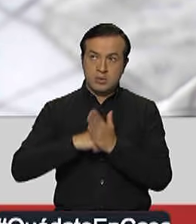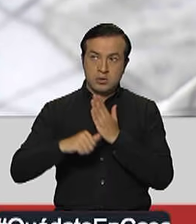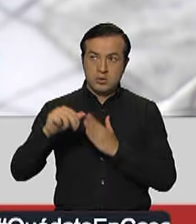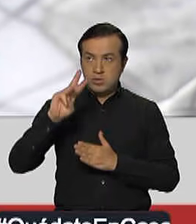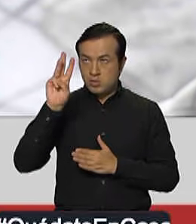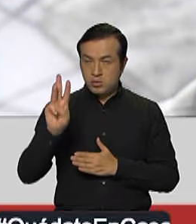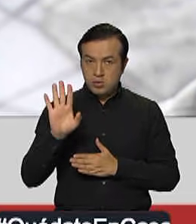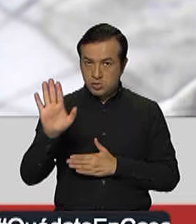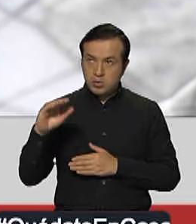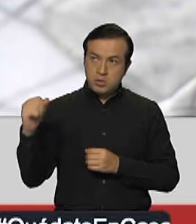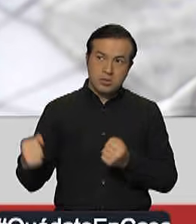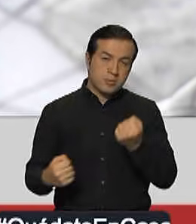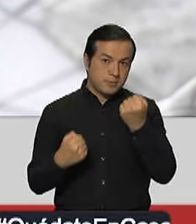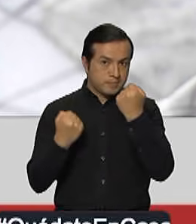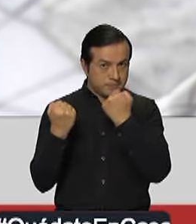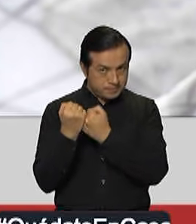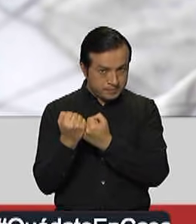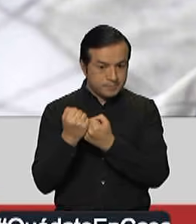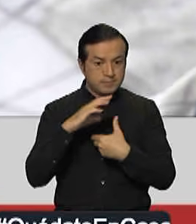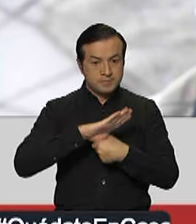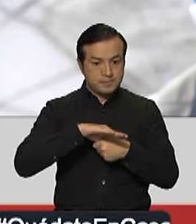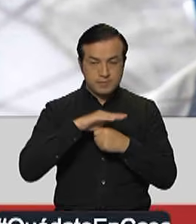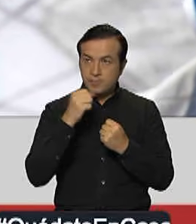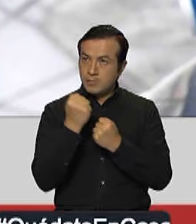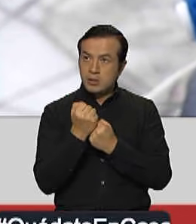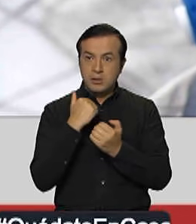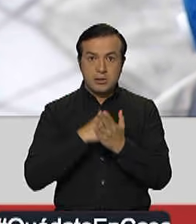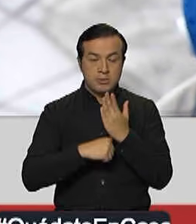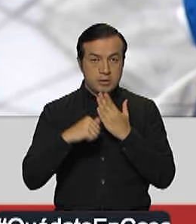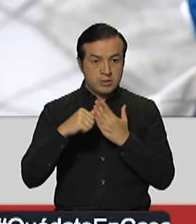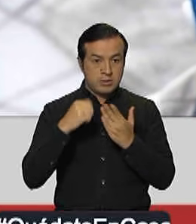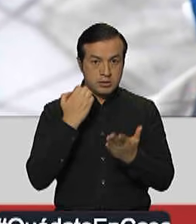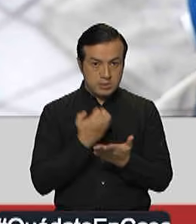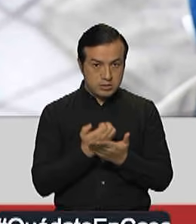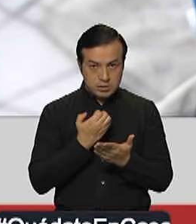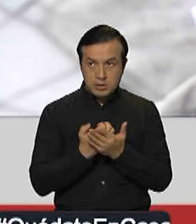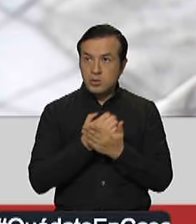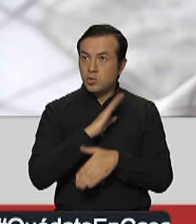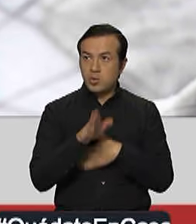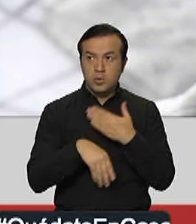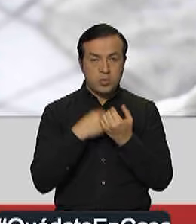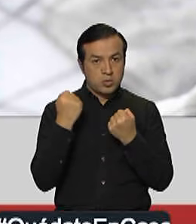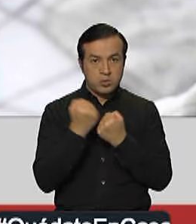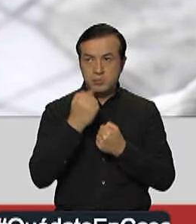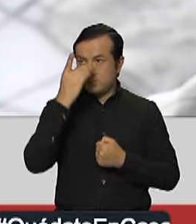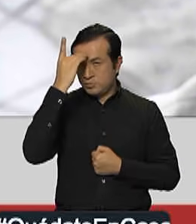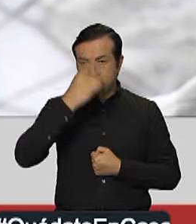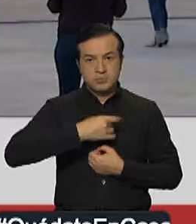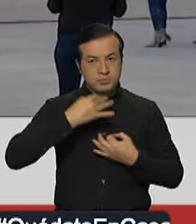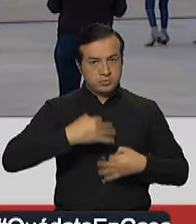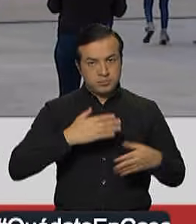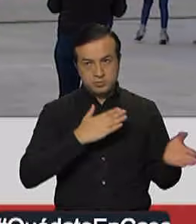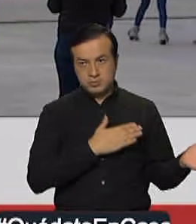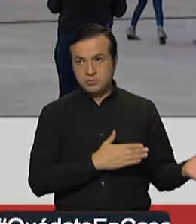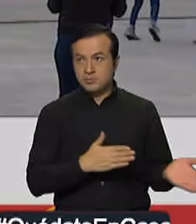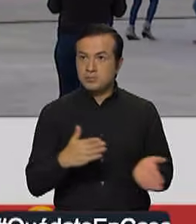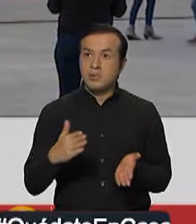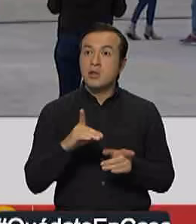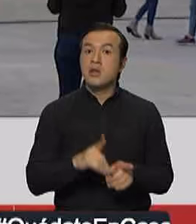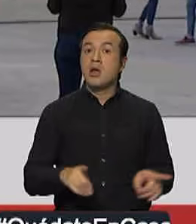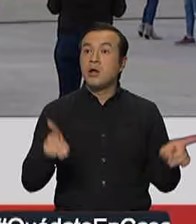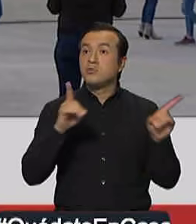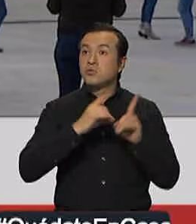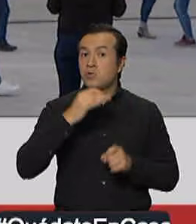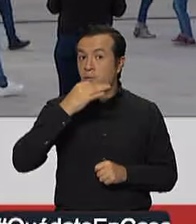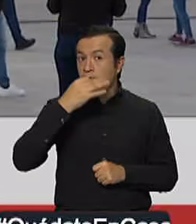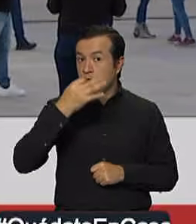Pública, a la cual hemos apoyado desde la Cancillería, desde el Ministerio de Economía y Finanzas, con gran decisión como corresponde. Según datos